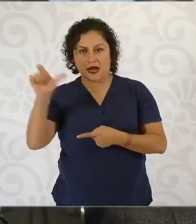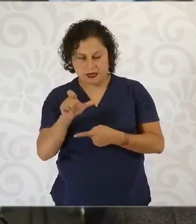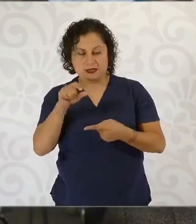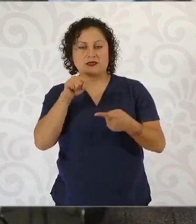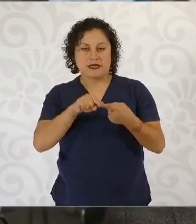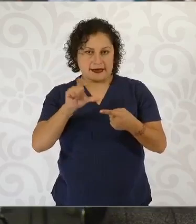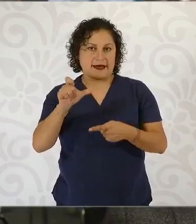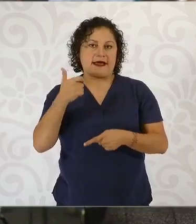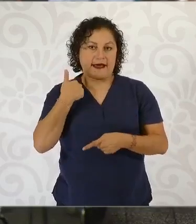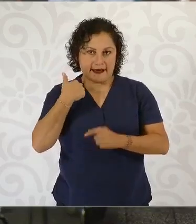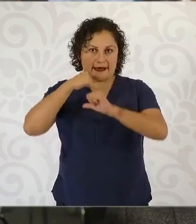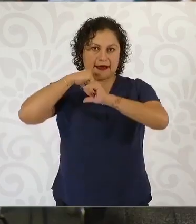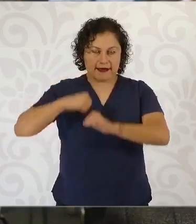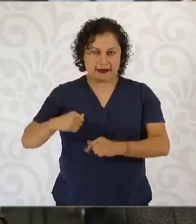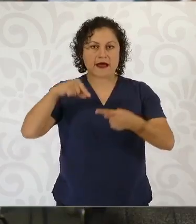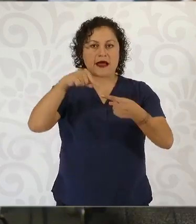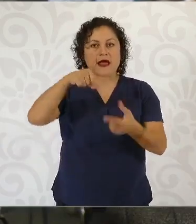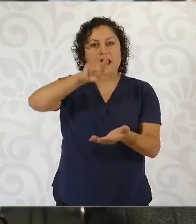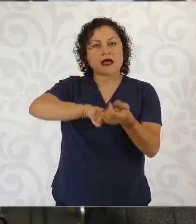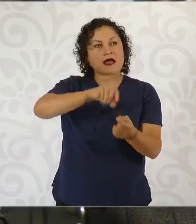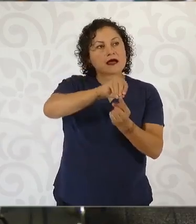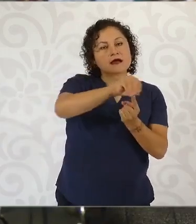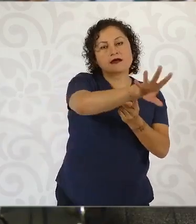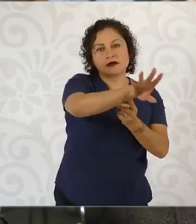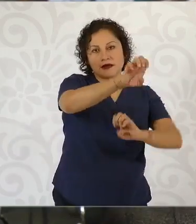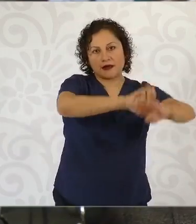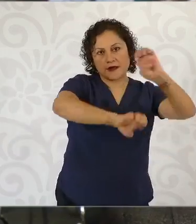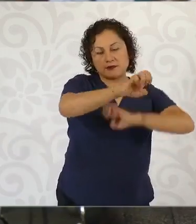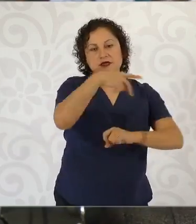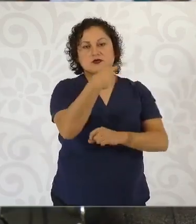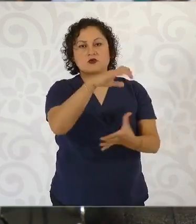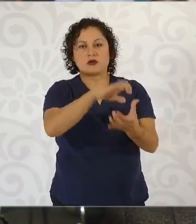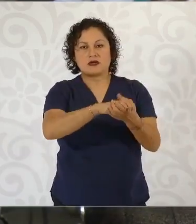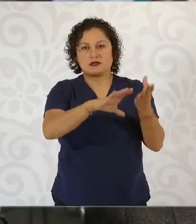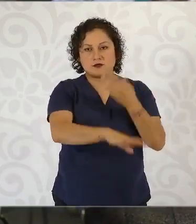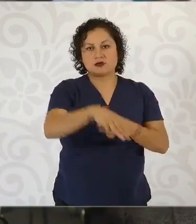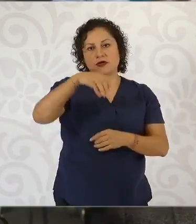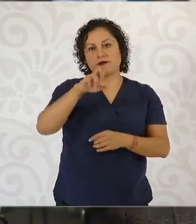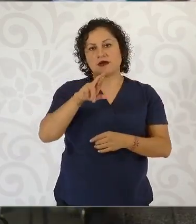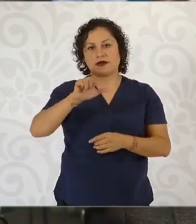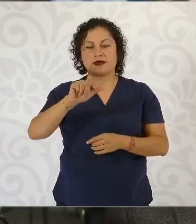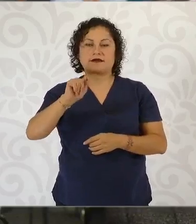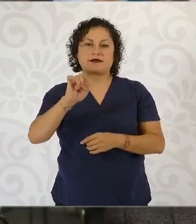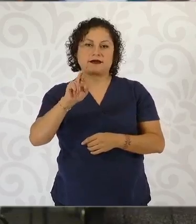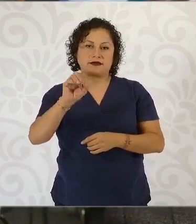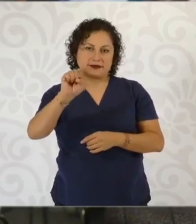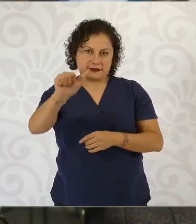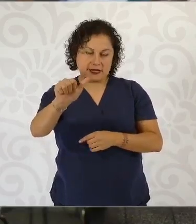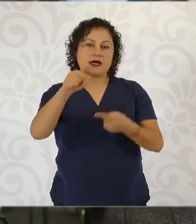tiene distintas empresas. Una de ellas, su esposa María Teresa Carabeo, es accionista de Eto Medical, la que